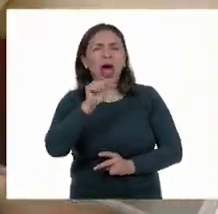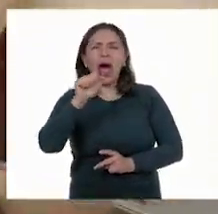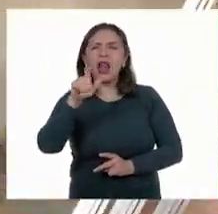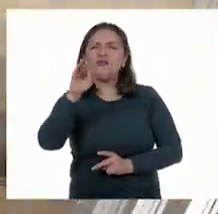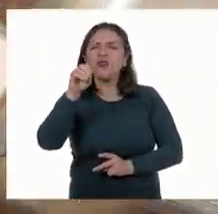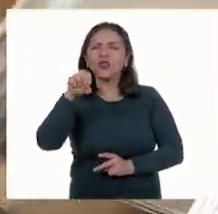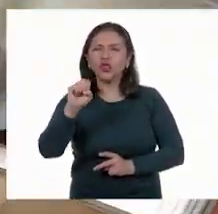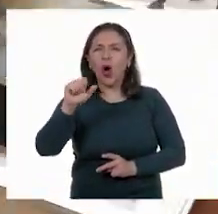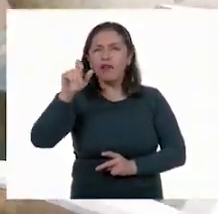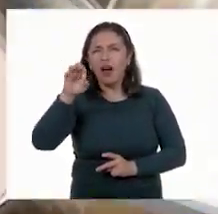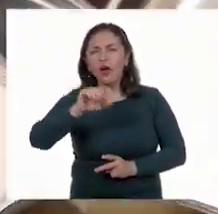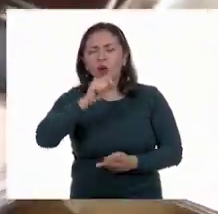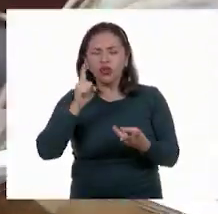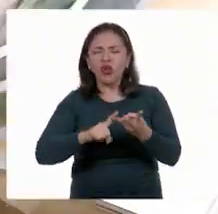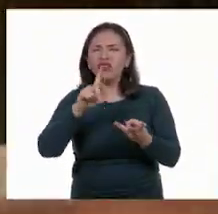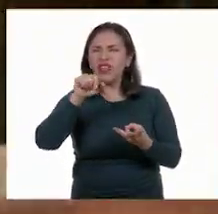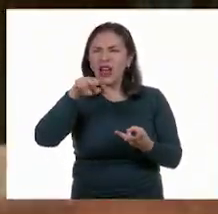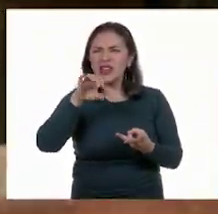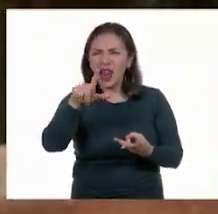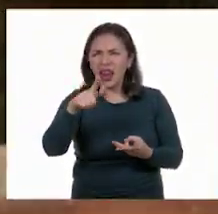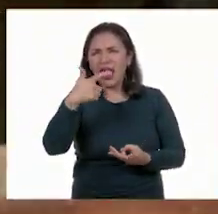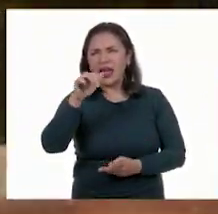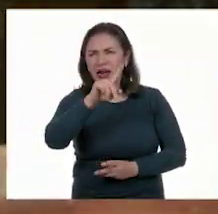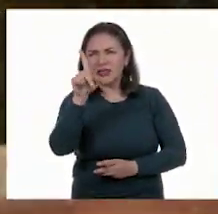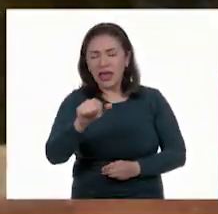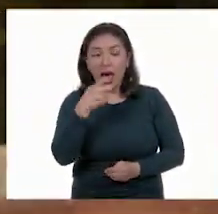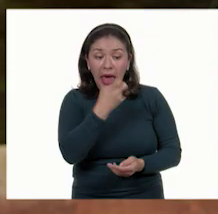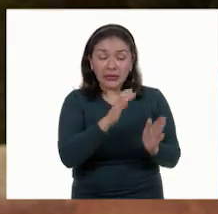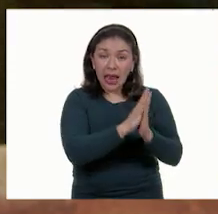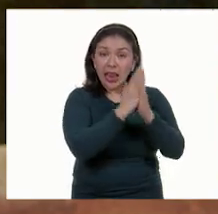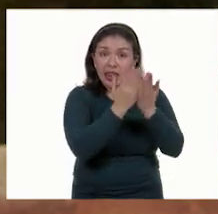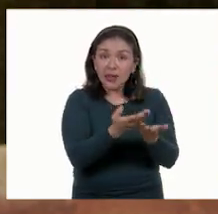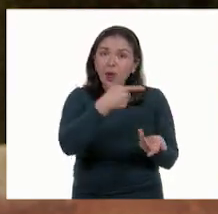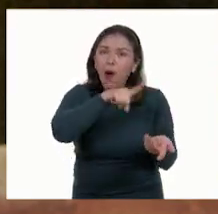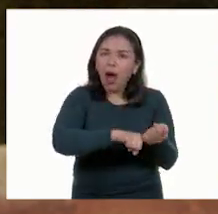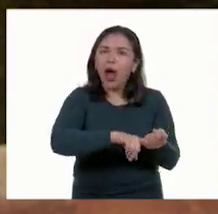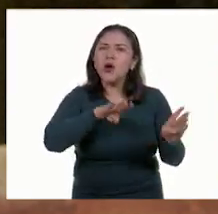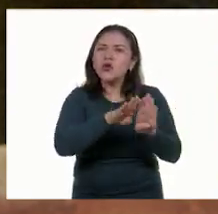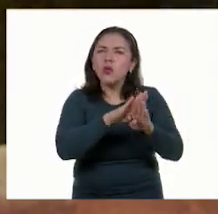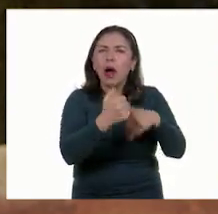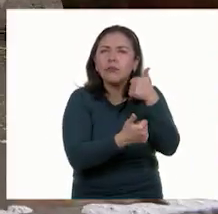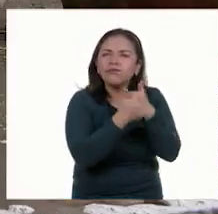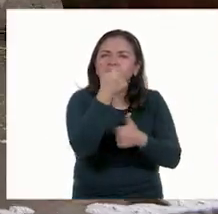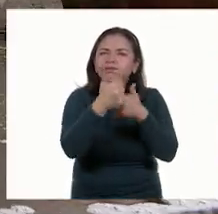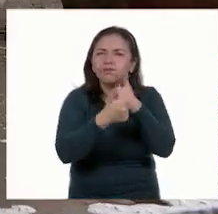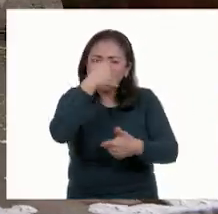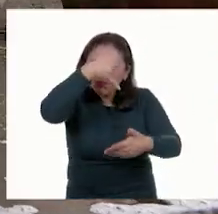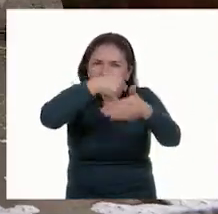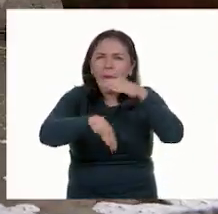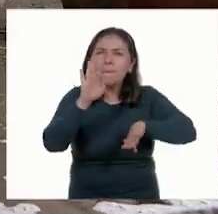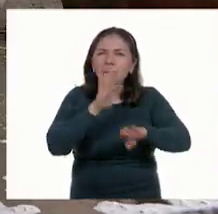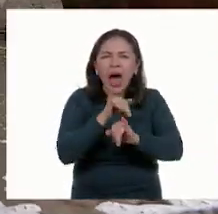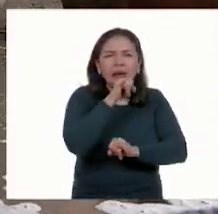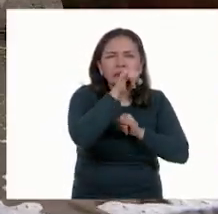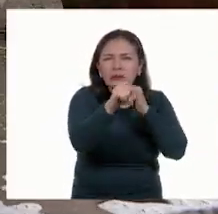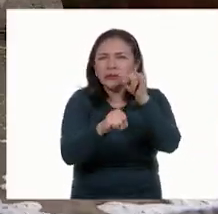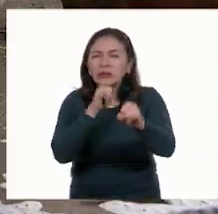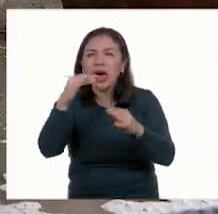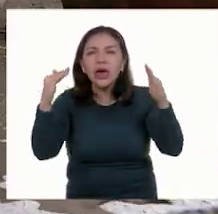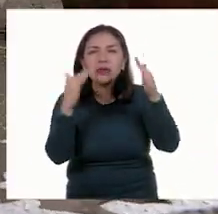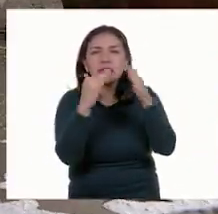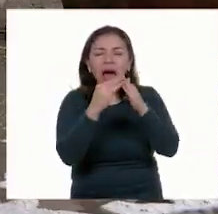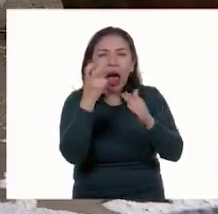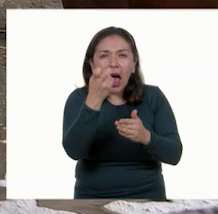y Daniel Garza Usabiaga. El libro suma, a su inmersión exhaustiva en las profundidades de la casa, un video que